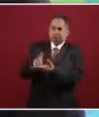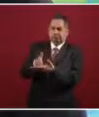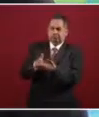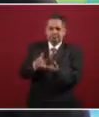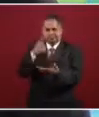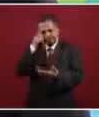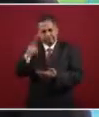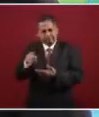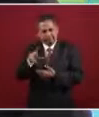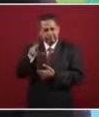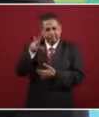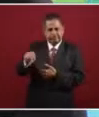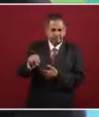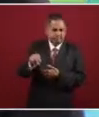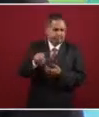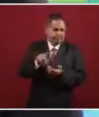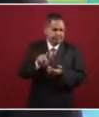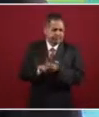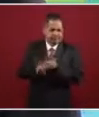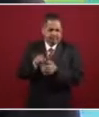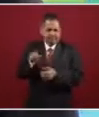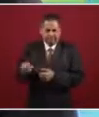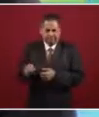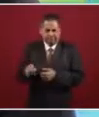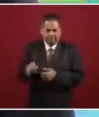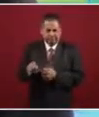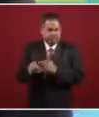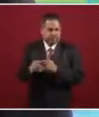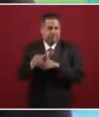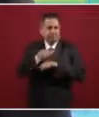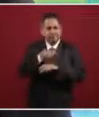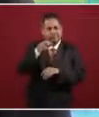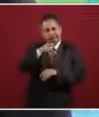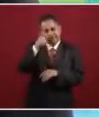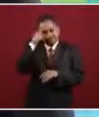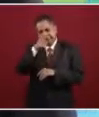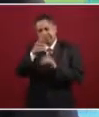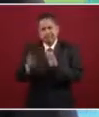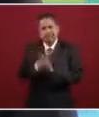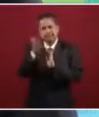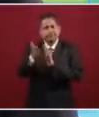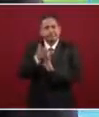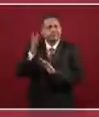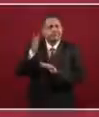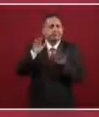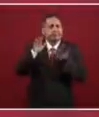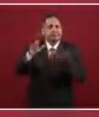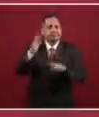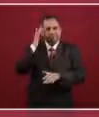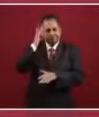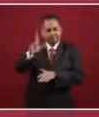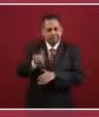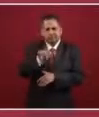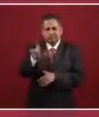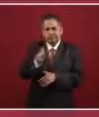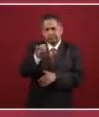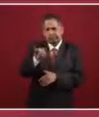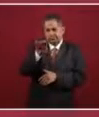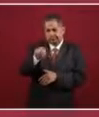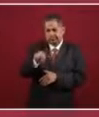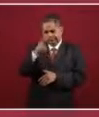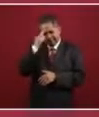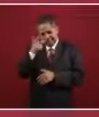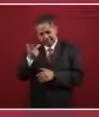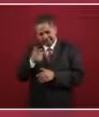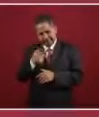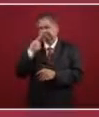en contra de la construcción o para detener la construcción del aeropuerto de Santa